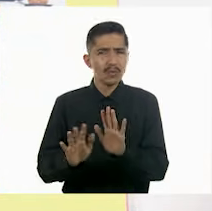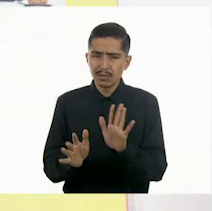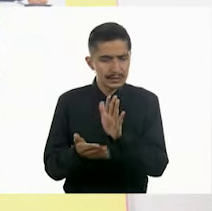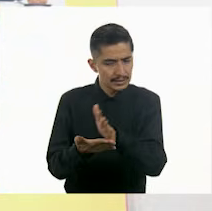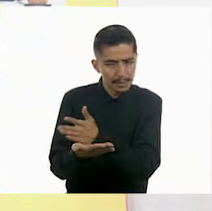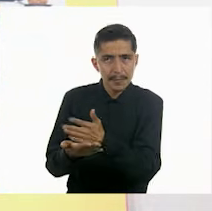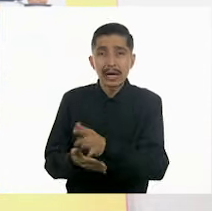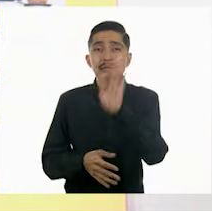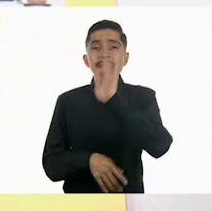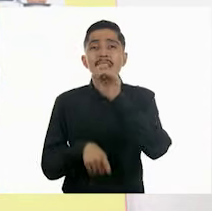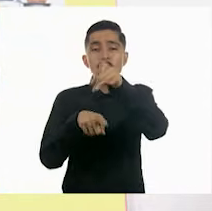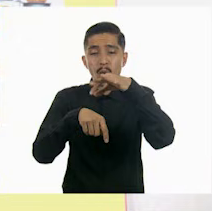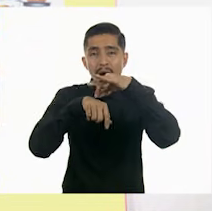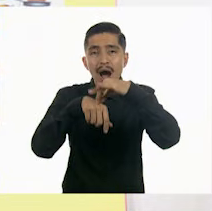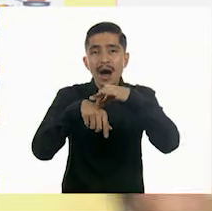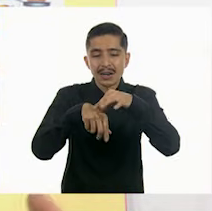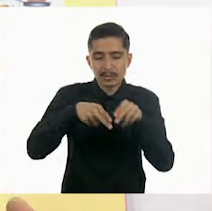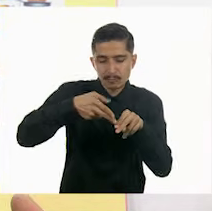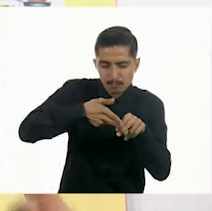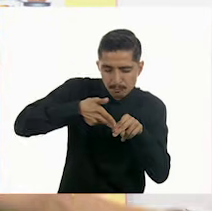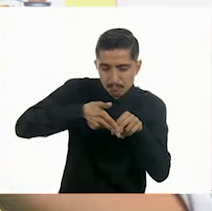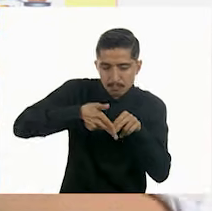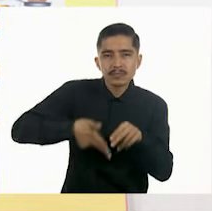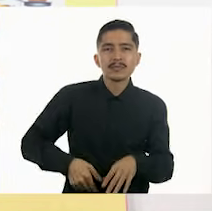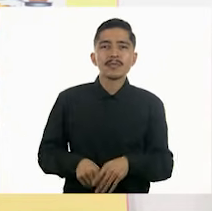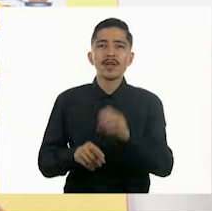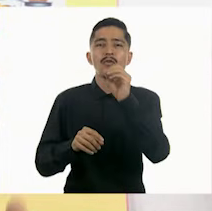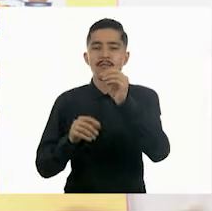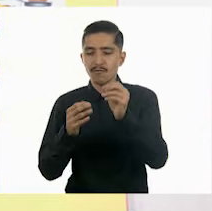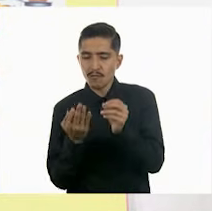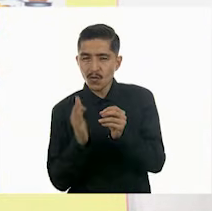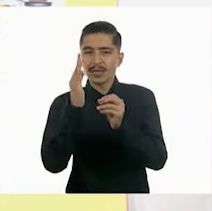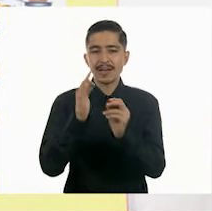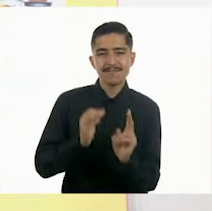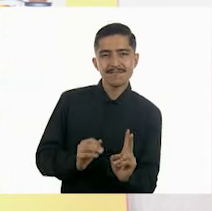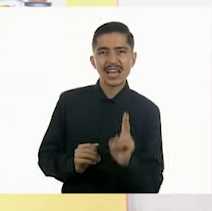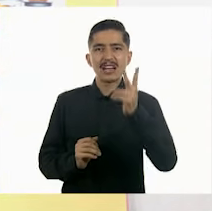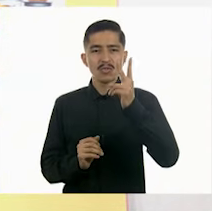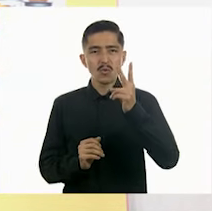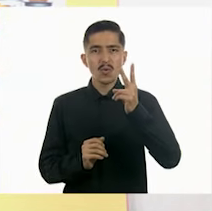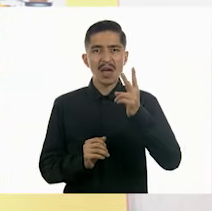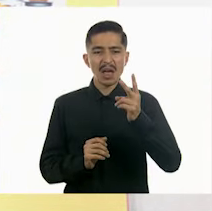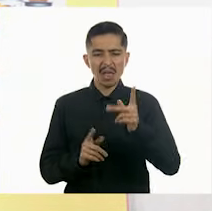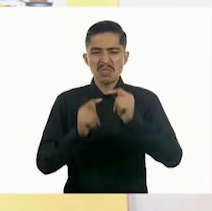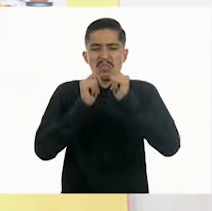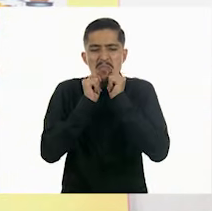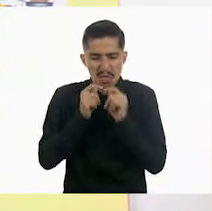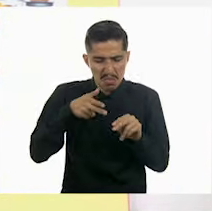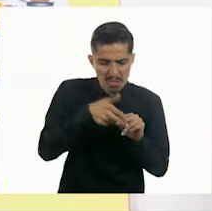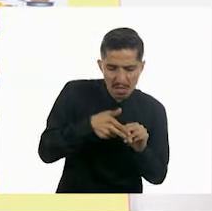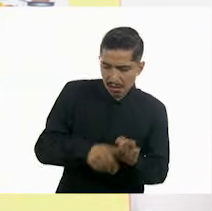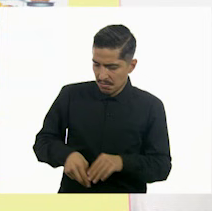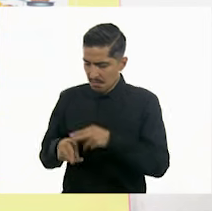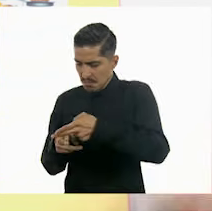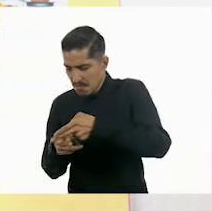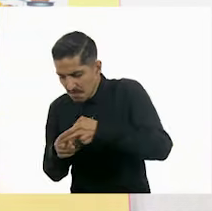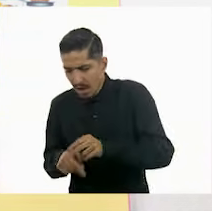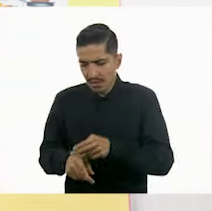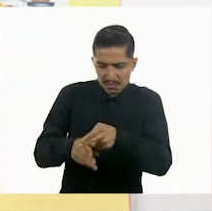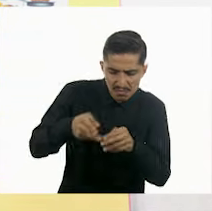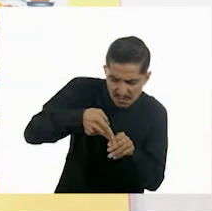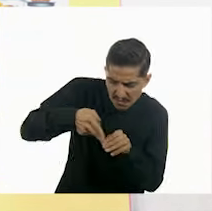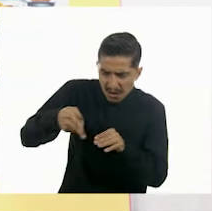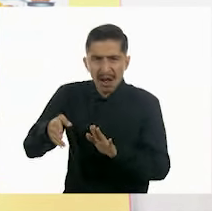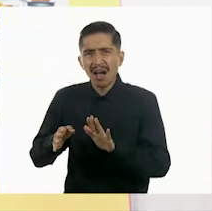Si yo corto carne, corto frutas, corto verduras, no puedo mezclar. Porque si un alimento está contaminado, ya me